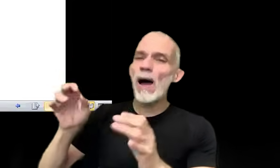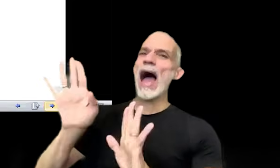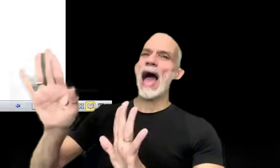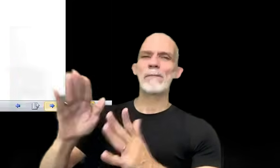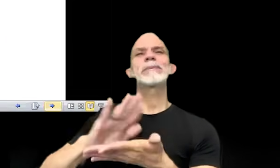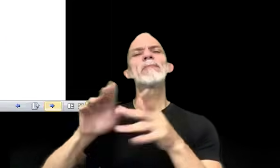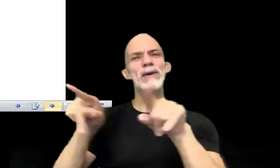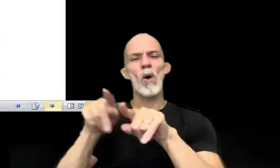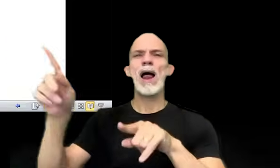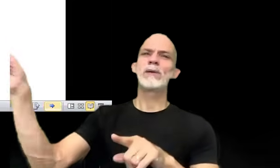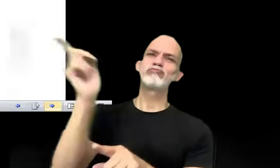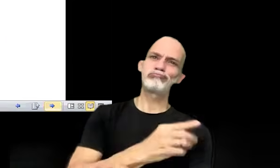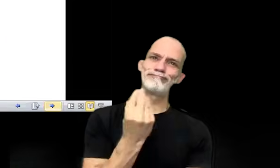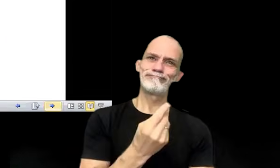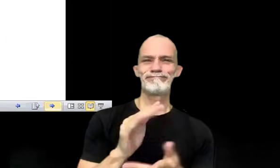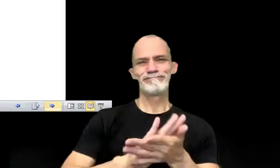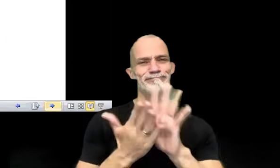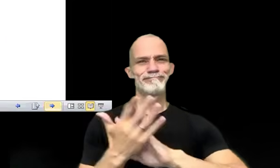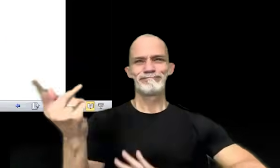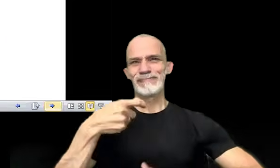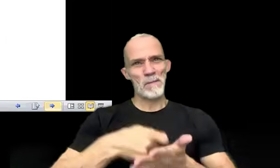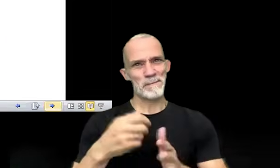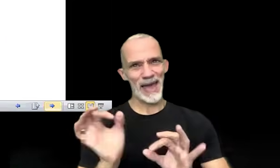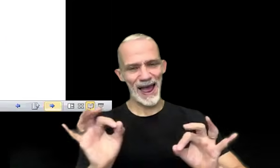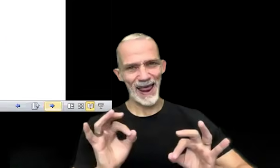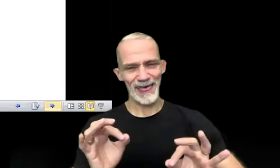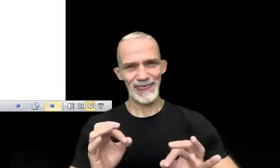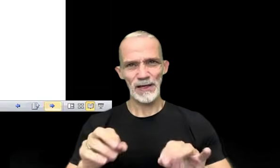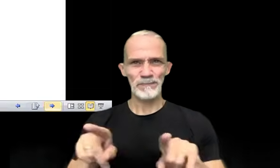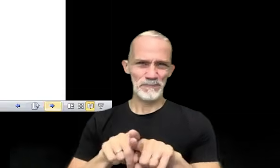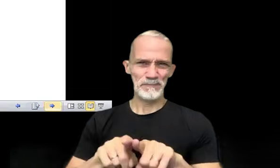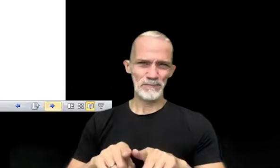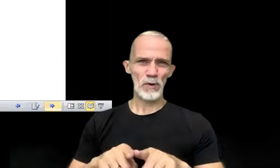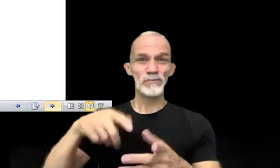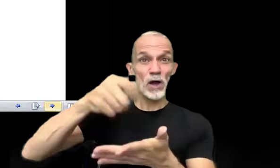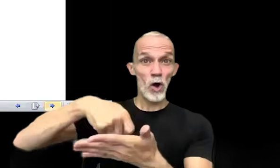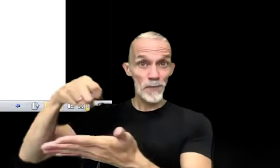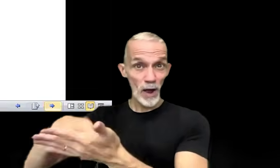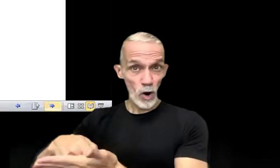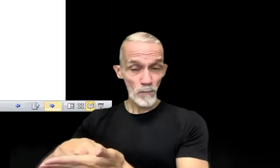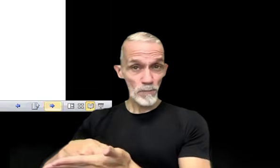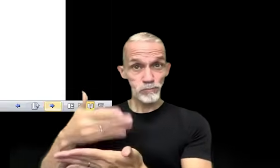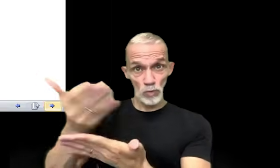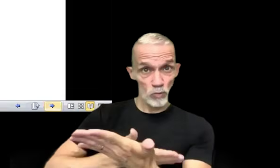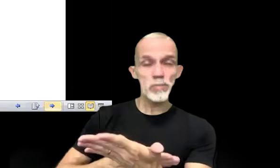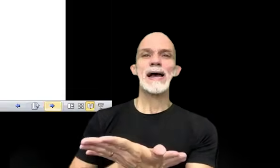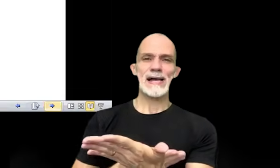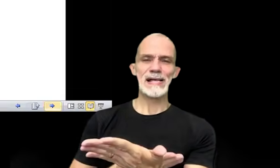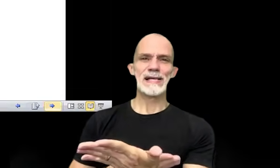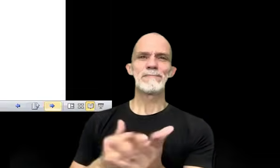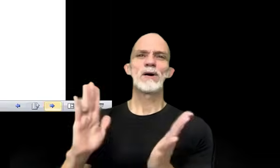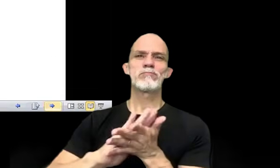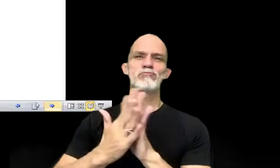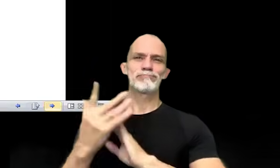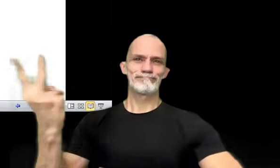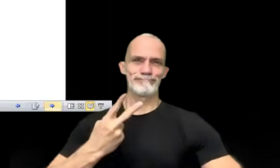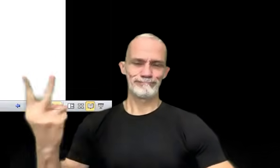están exentos a impuesto a los patrimonios, también estarán exentos los diplomáticos de ese país en el